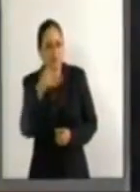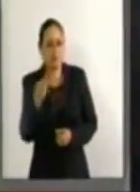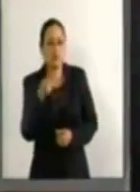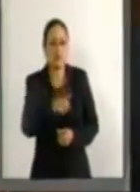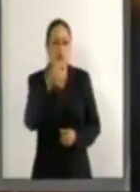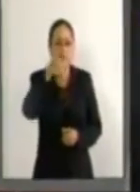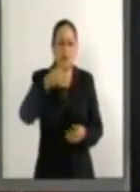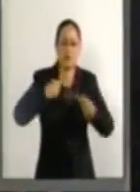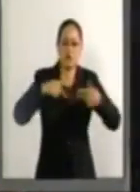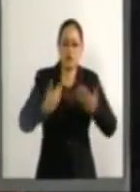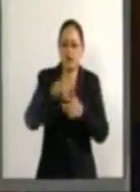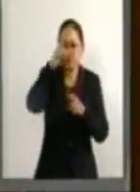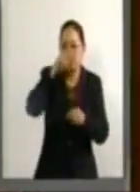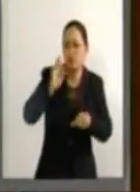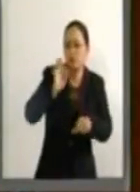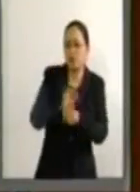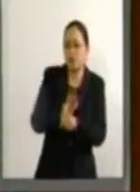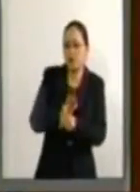los mexicanos